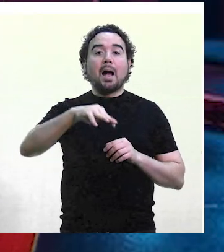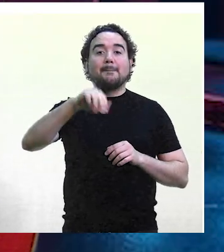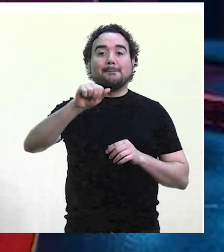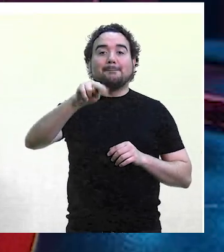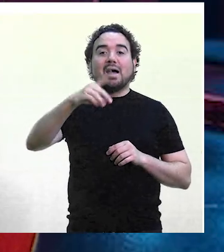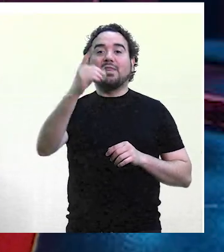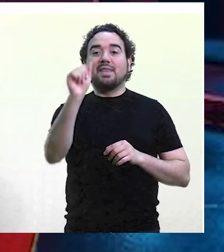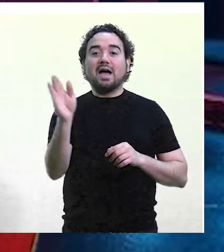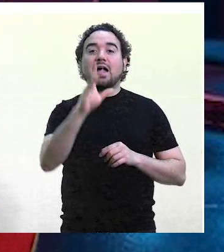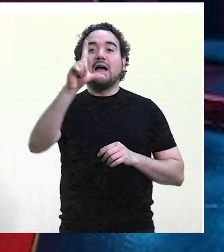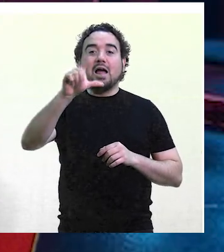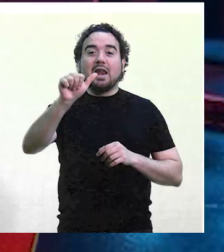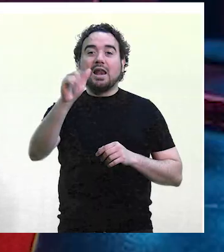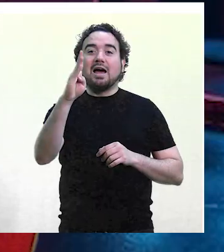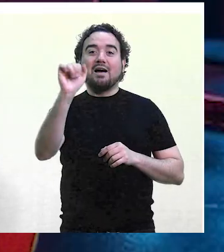se están haciendo para